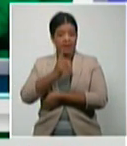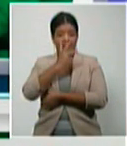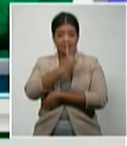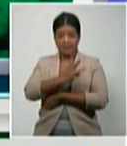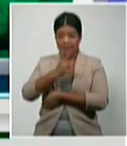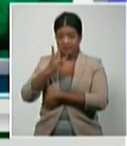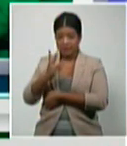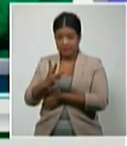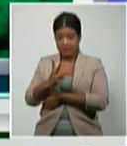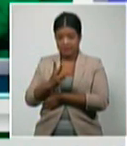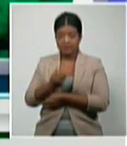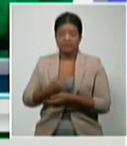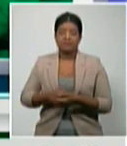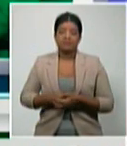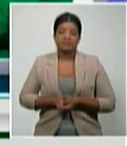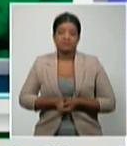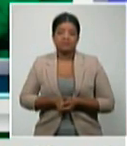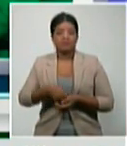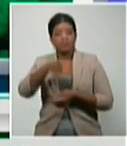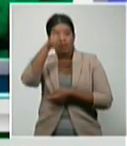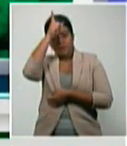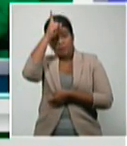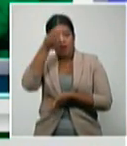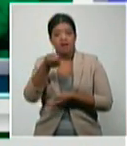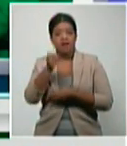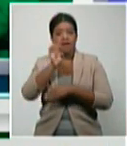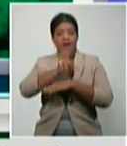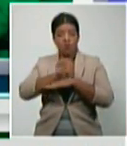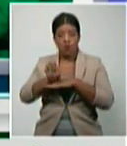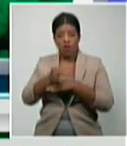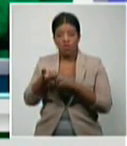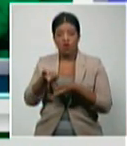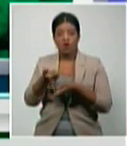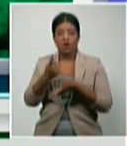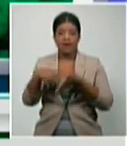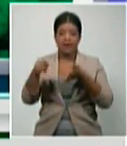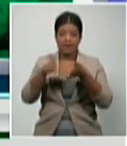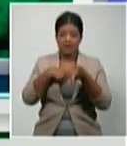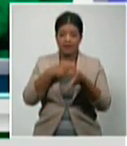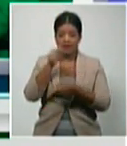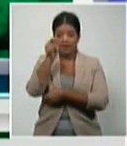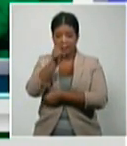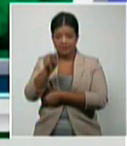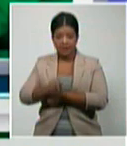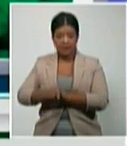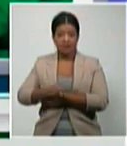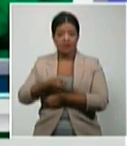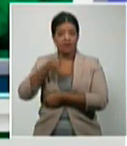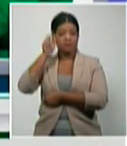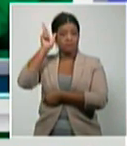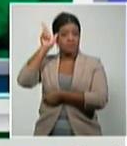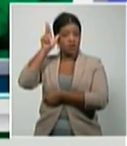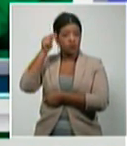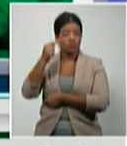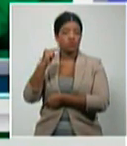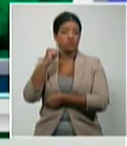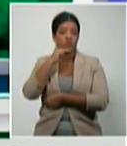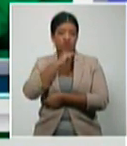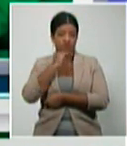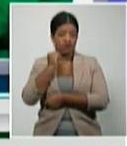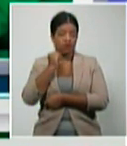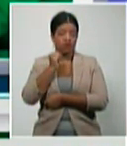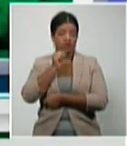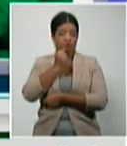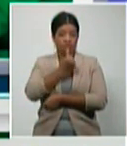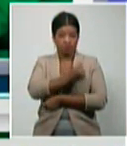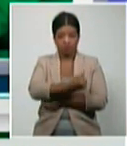Ecuador, Inglaterra, Italia, Perú, Rusia y Suecia 1 cada uno. Fíjense que